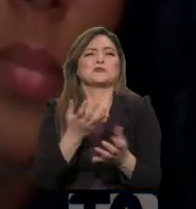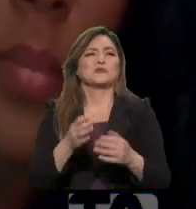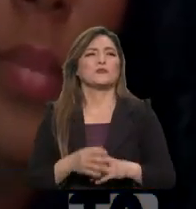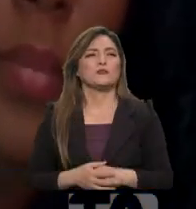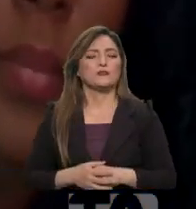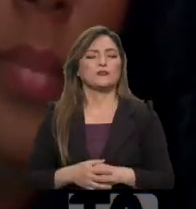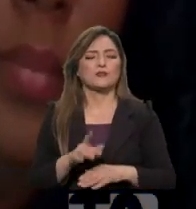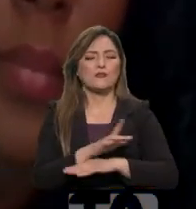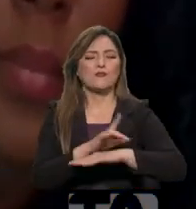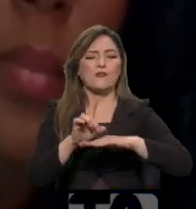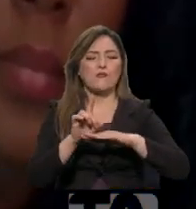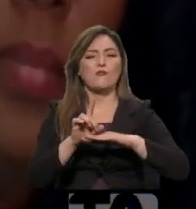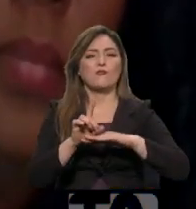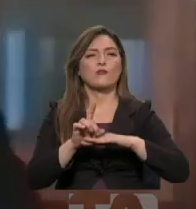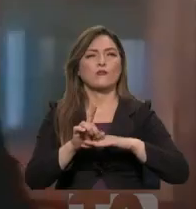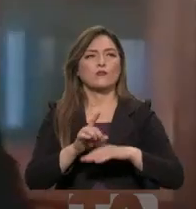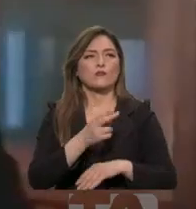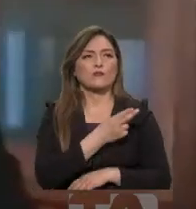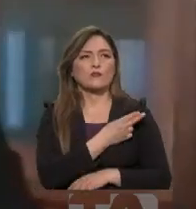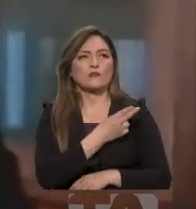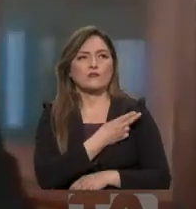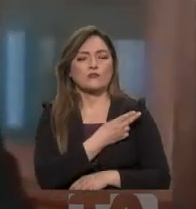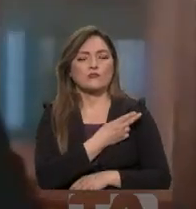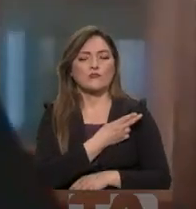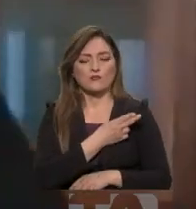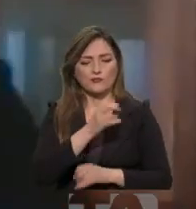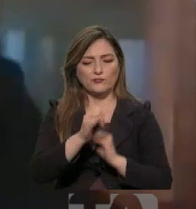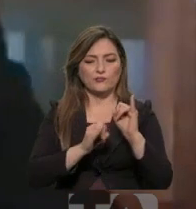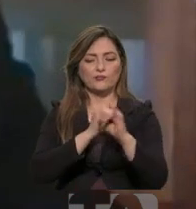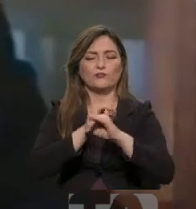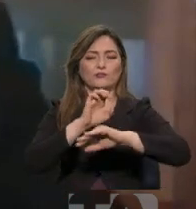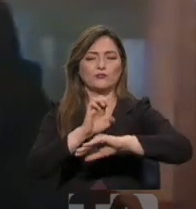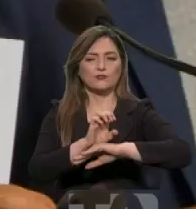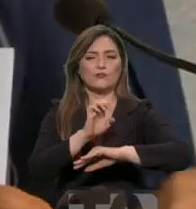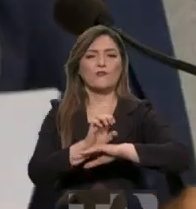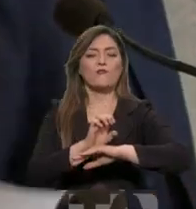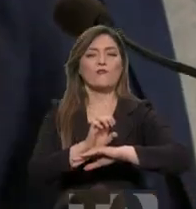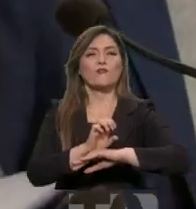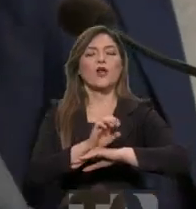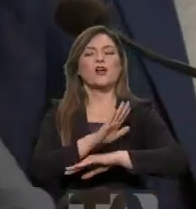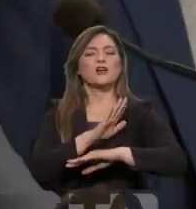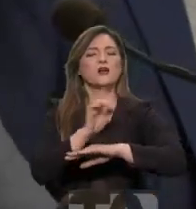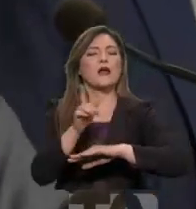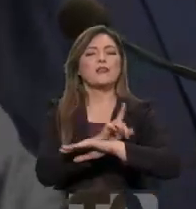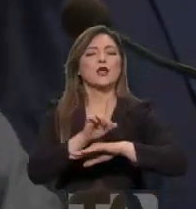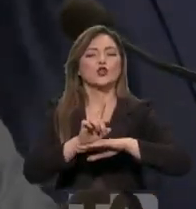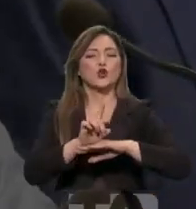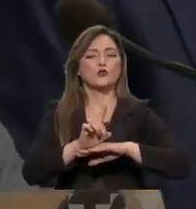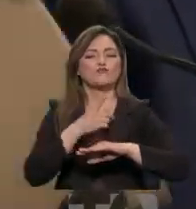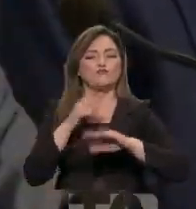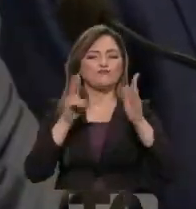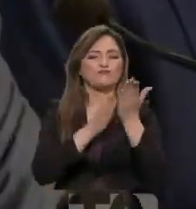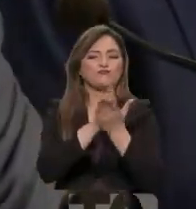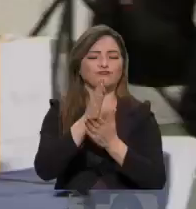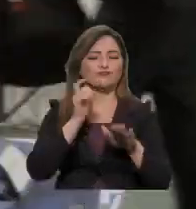Esteban Ron, director de la Facultad de Derecho de la Universidad Internacional del Ecuador, asegura que si el juez determina que Jorge Yunda